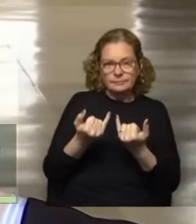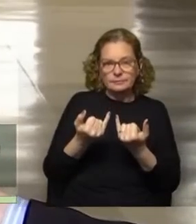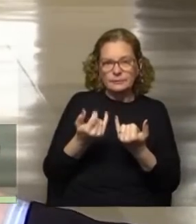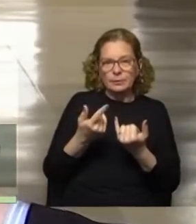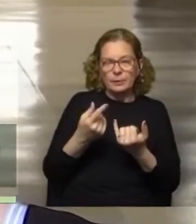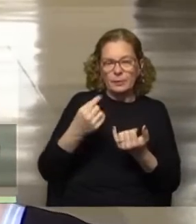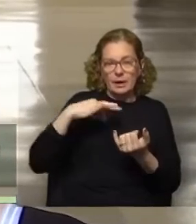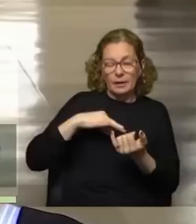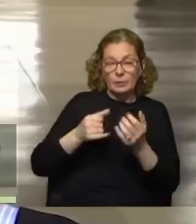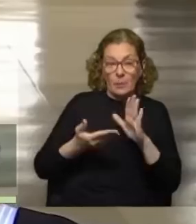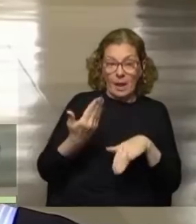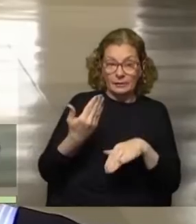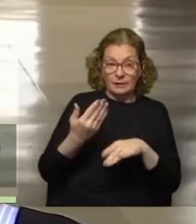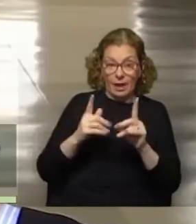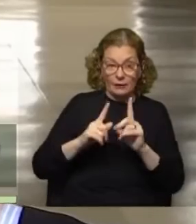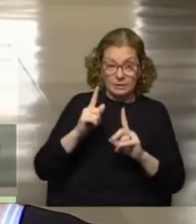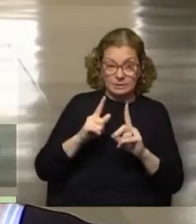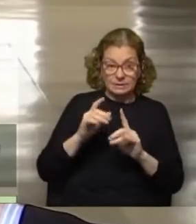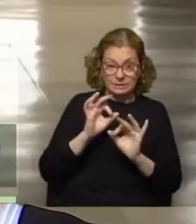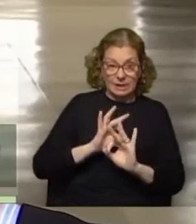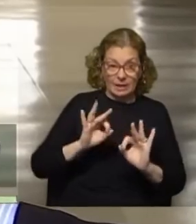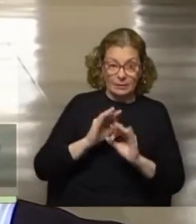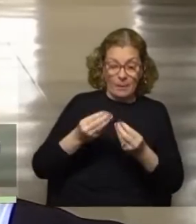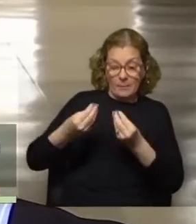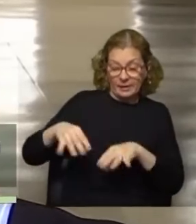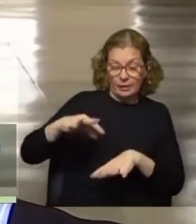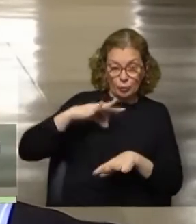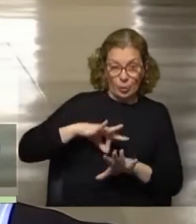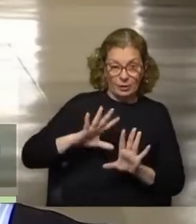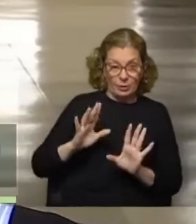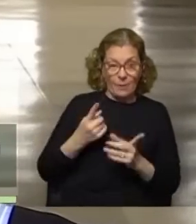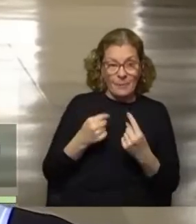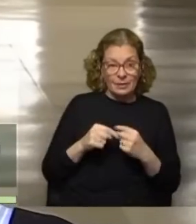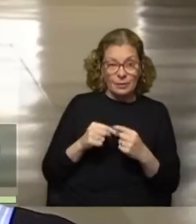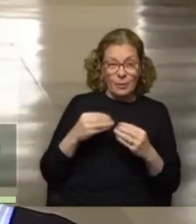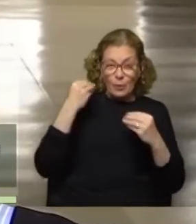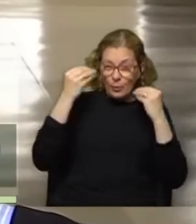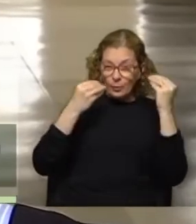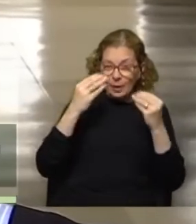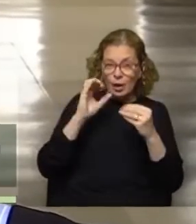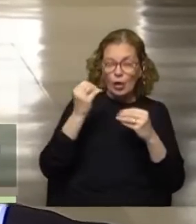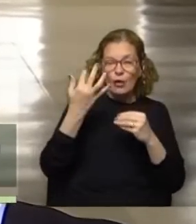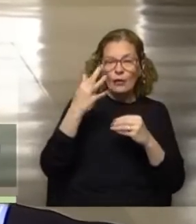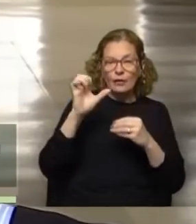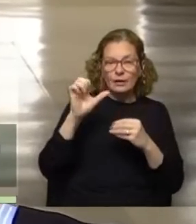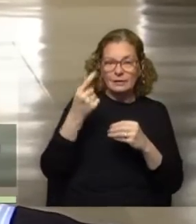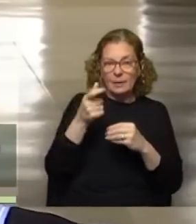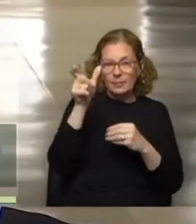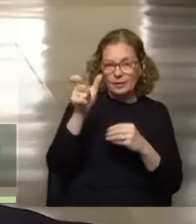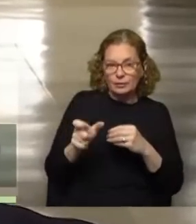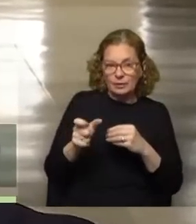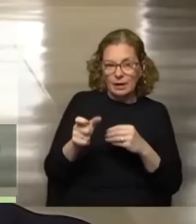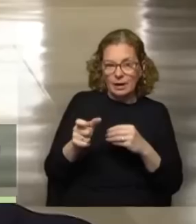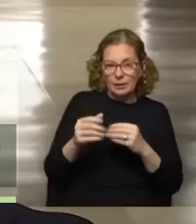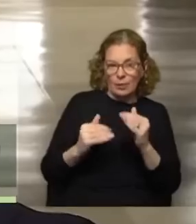está ganando más de lo que debería ganar nadie va a perder sueldo pero lo que le preocupa es que si esa persona se presenta a